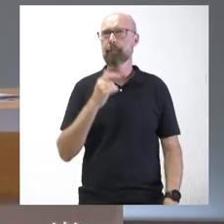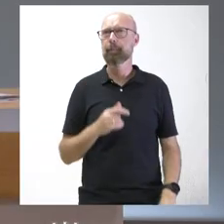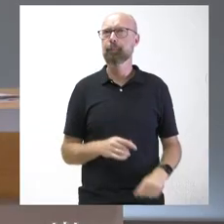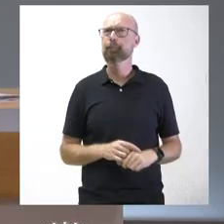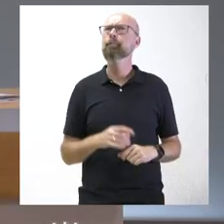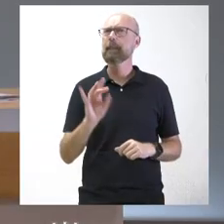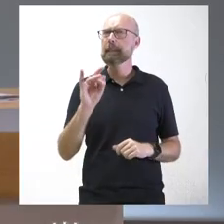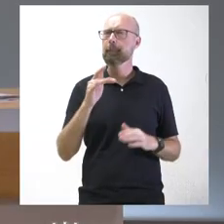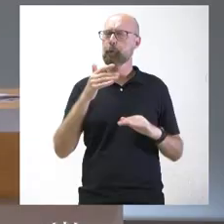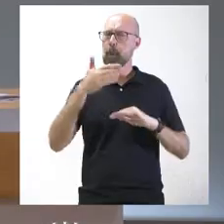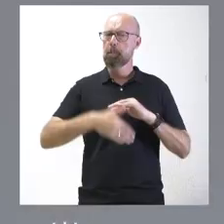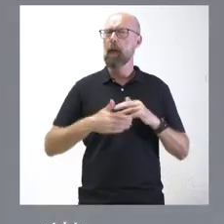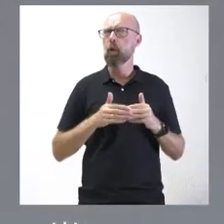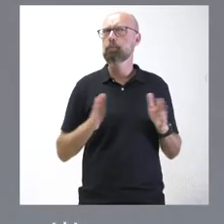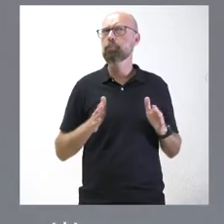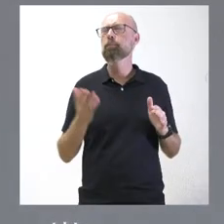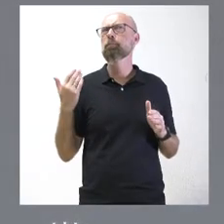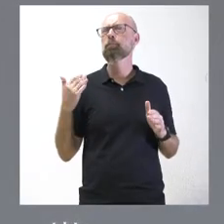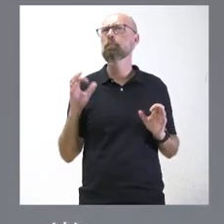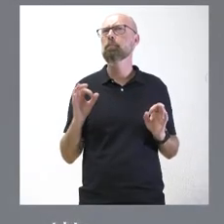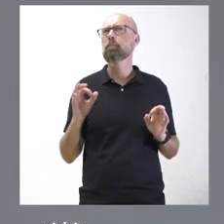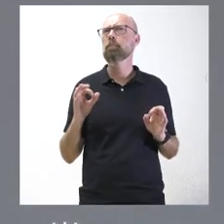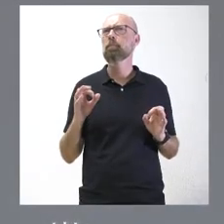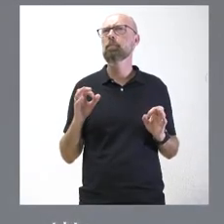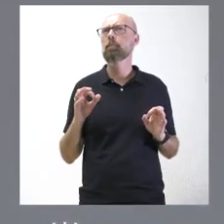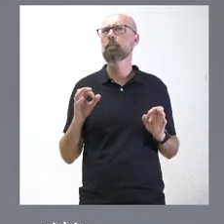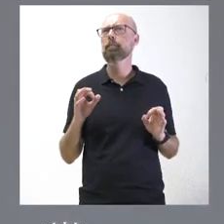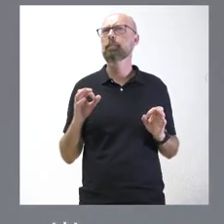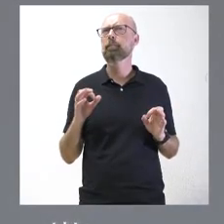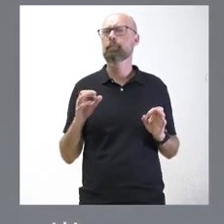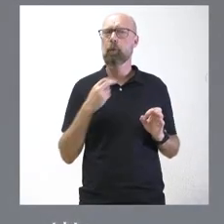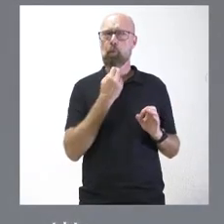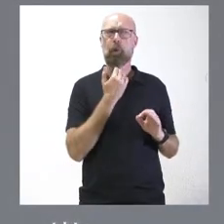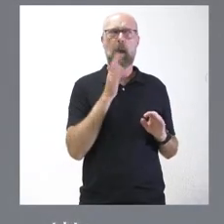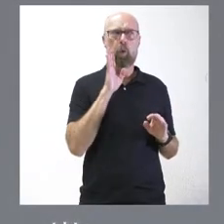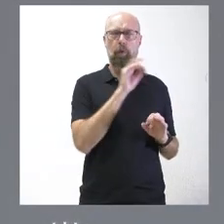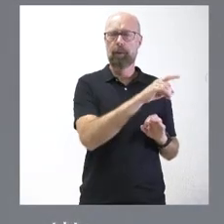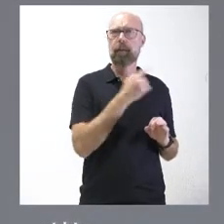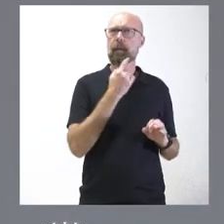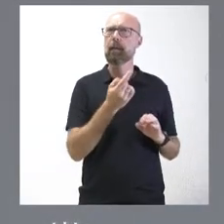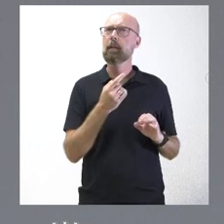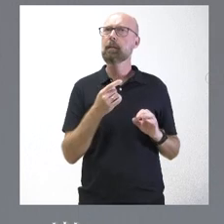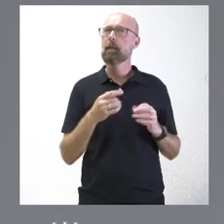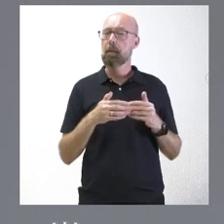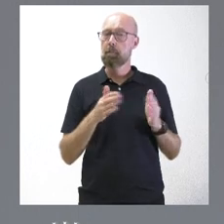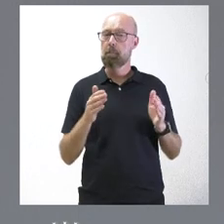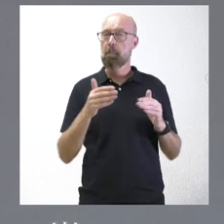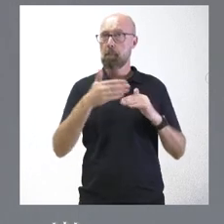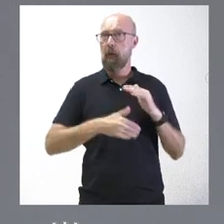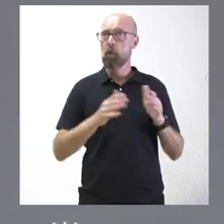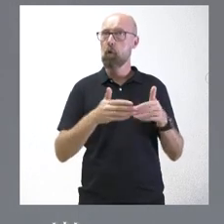el plazo lo que decía el portavoz de que se iniciaba la tramitación